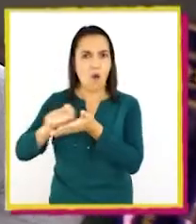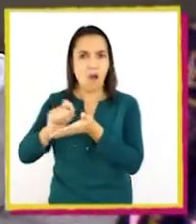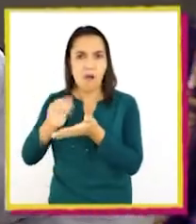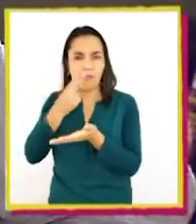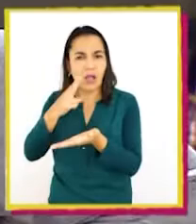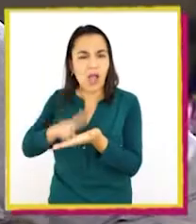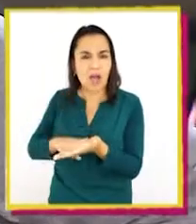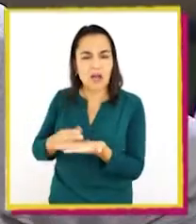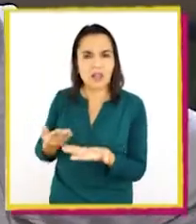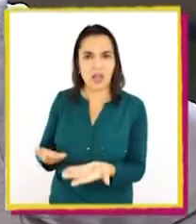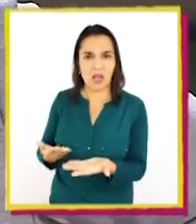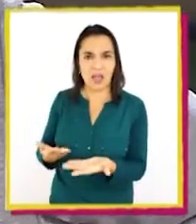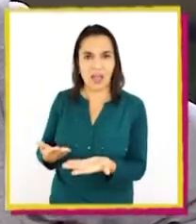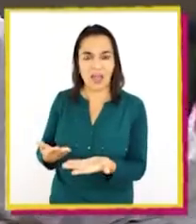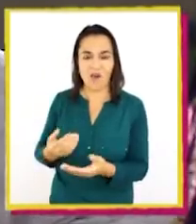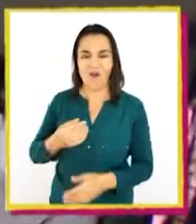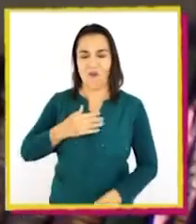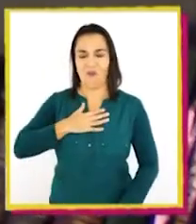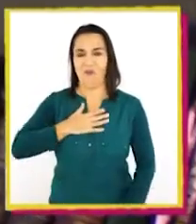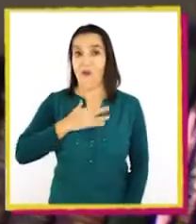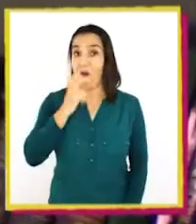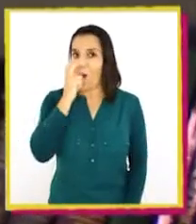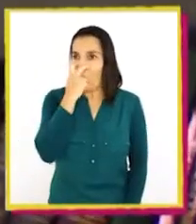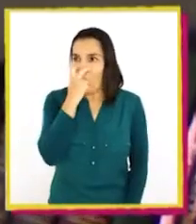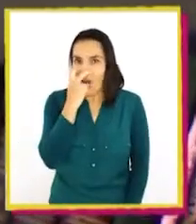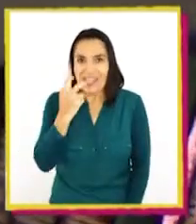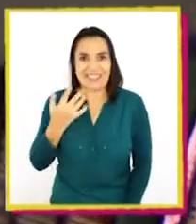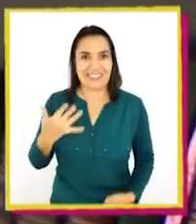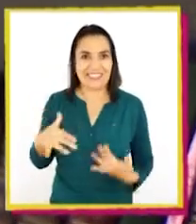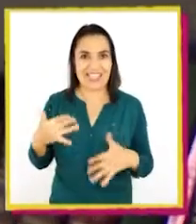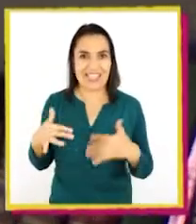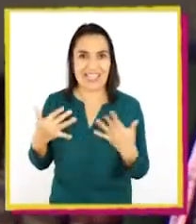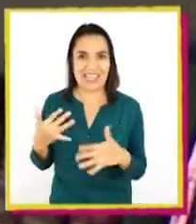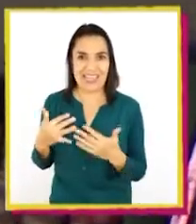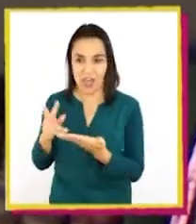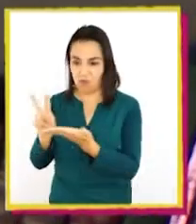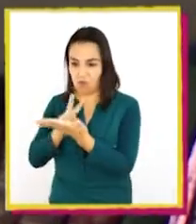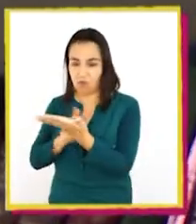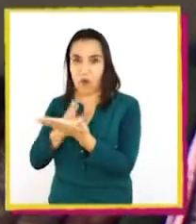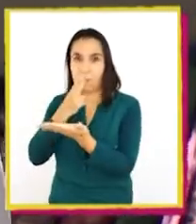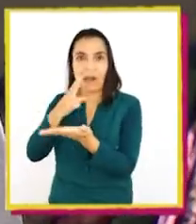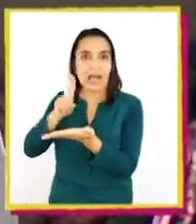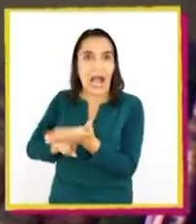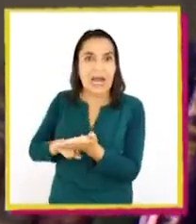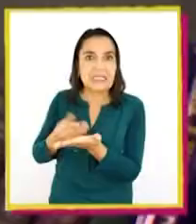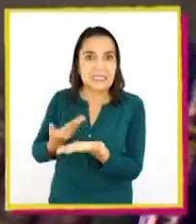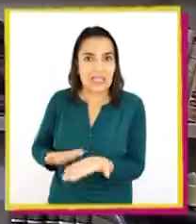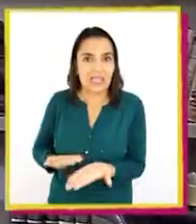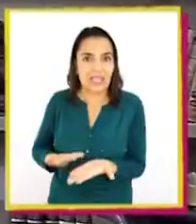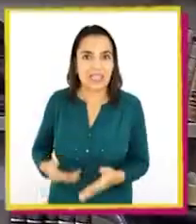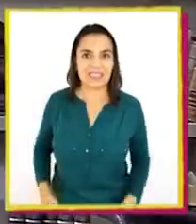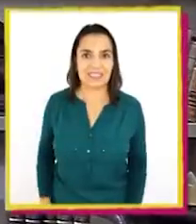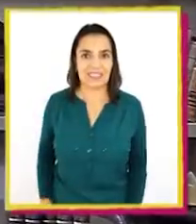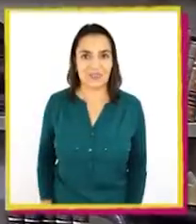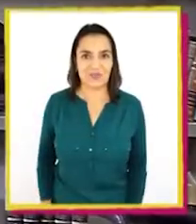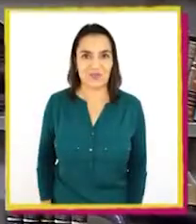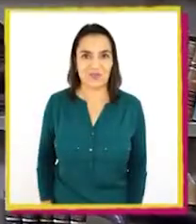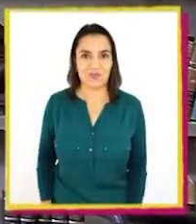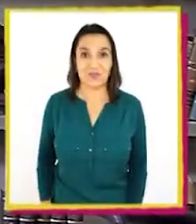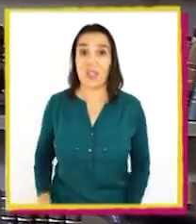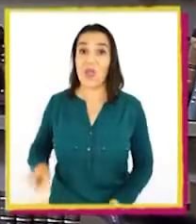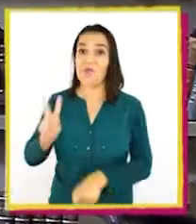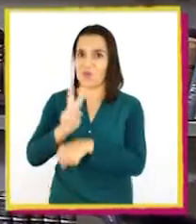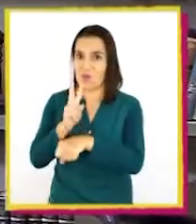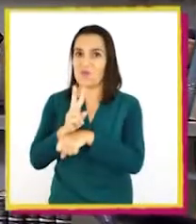cartas? Me causa mucha curiosidad. ¿Qué habrán dicho esas cartas?